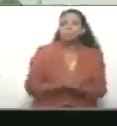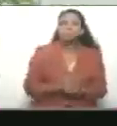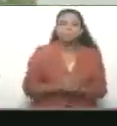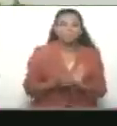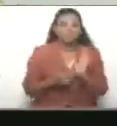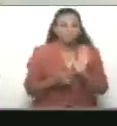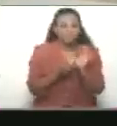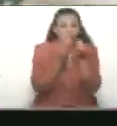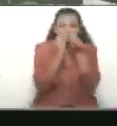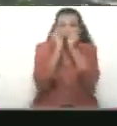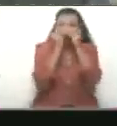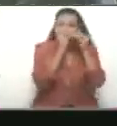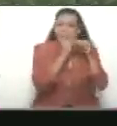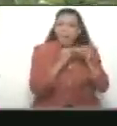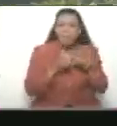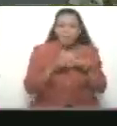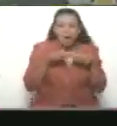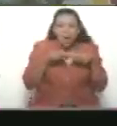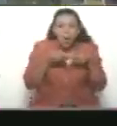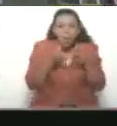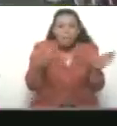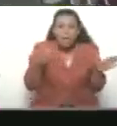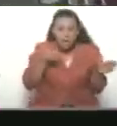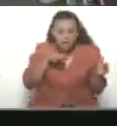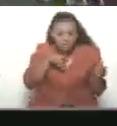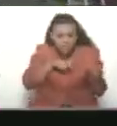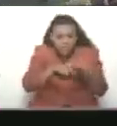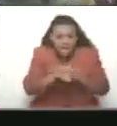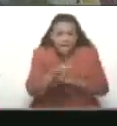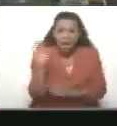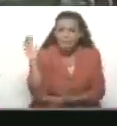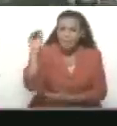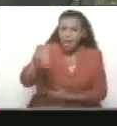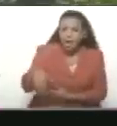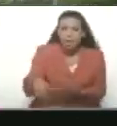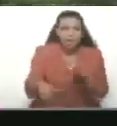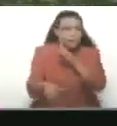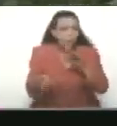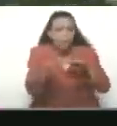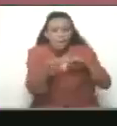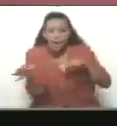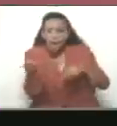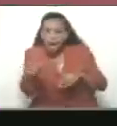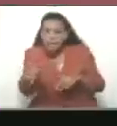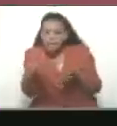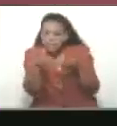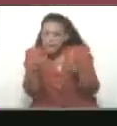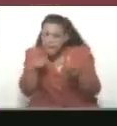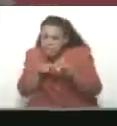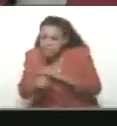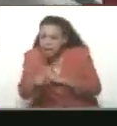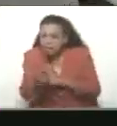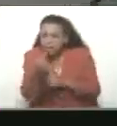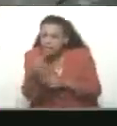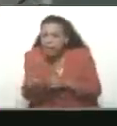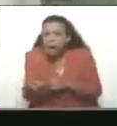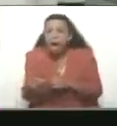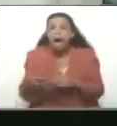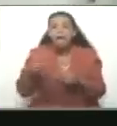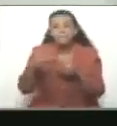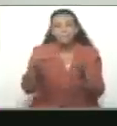va a decorar la entrada de las tejería quiero en su nombre primero bienvenid a mi capitán